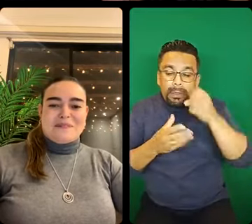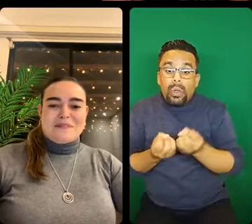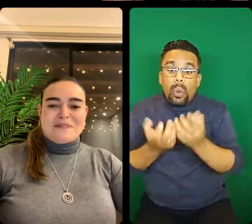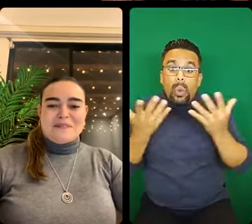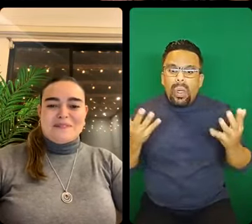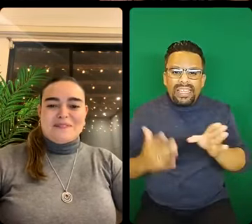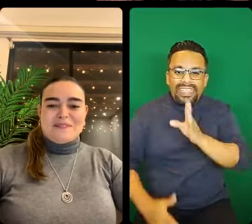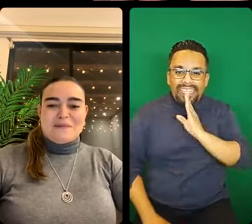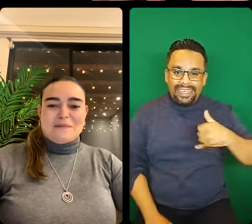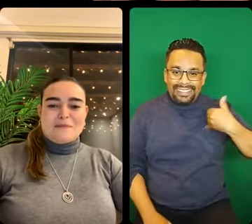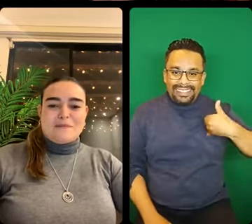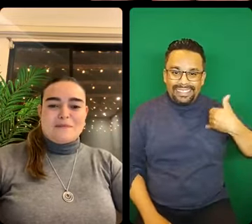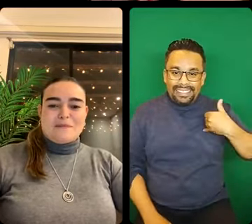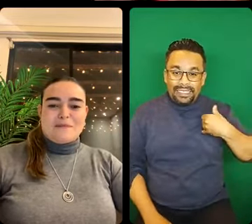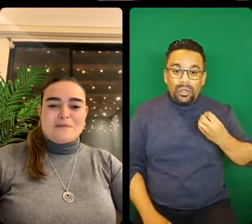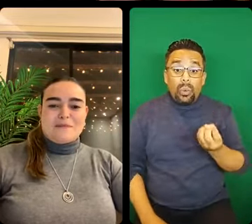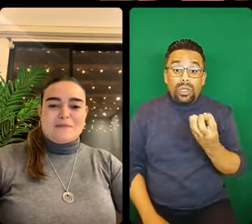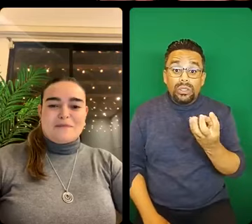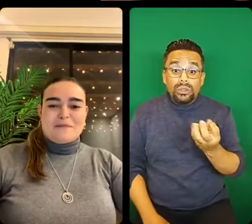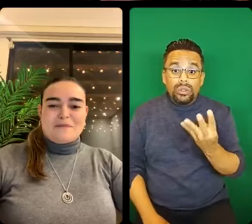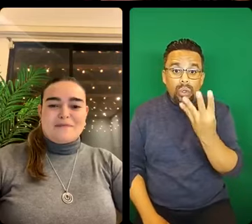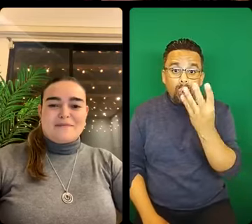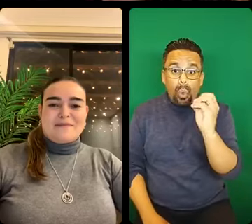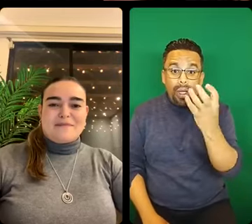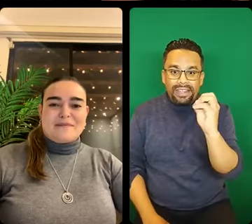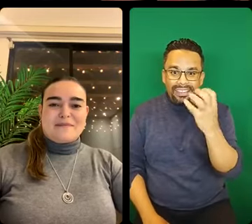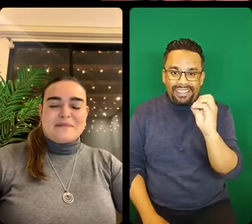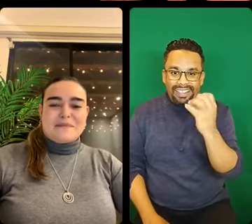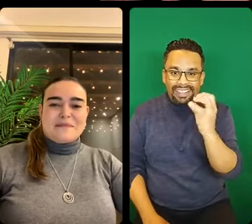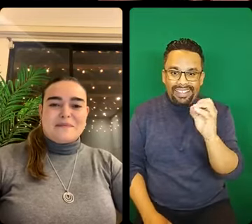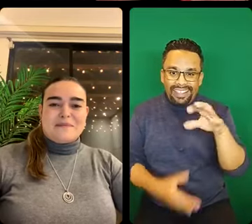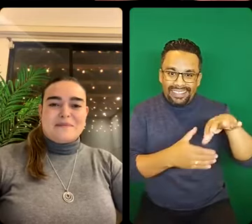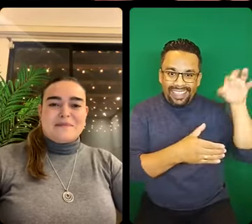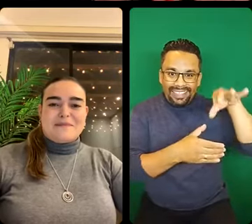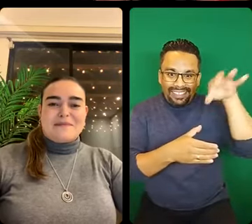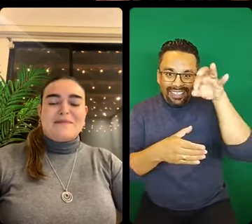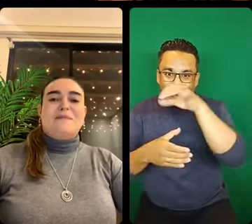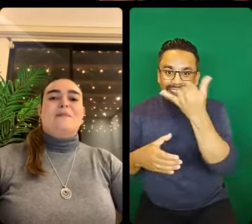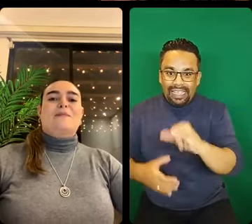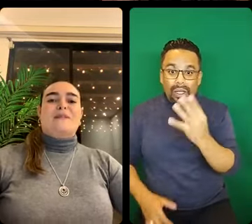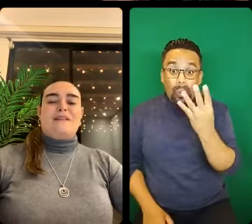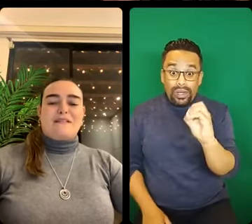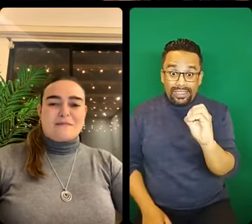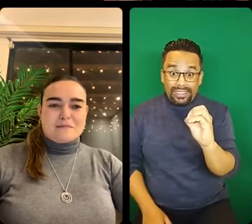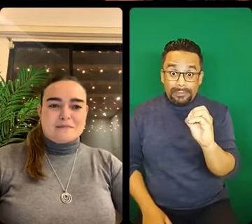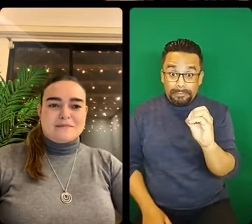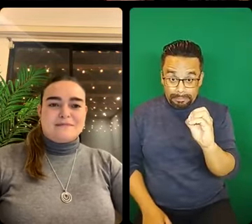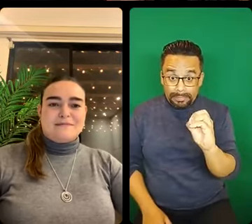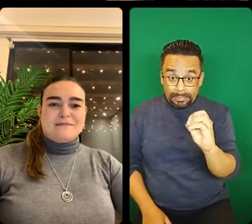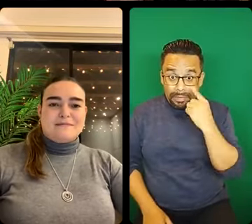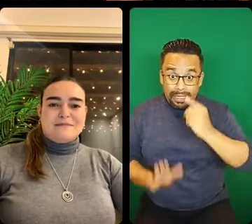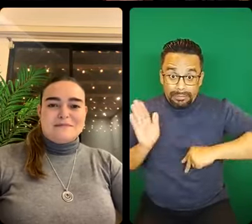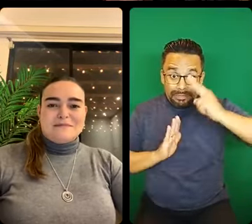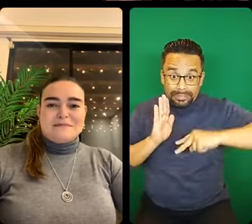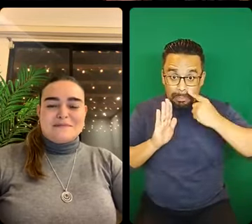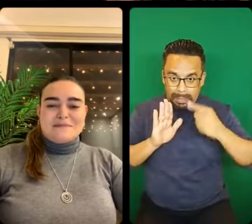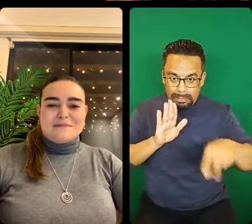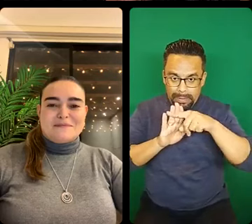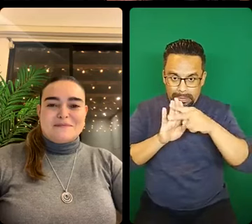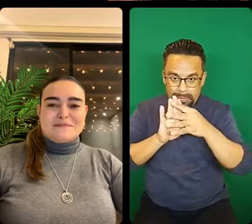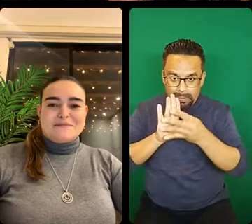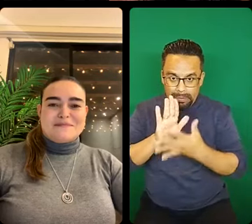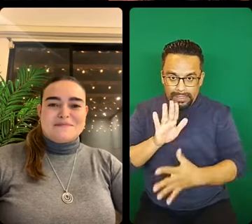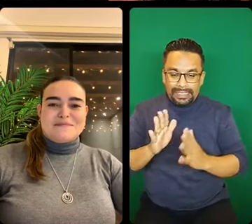categoría juvenil nos quedaron 40 cortometrajes en selección oficial. 40. Listo, entonces voy a empezar a leer. ¡Ay,